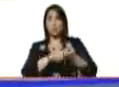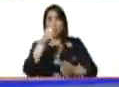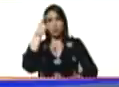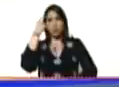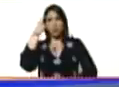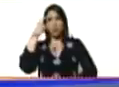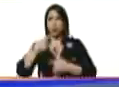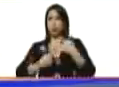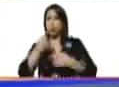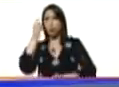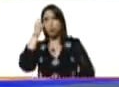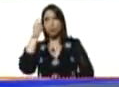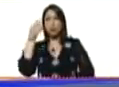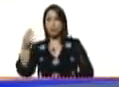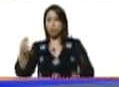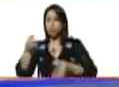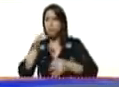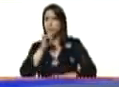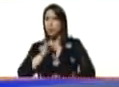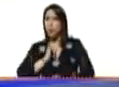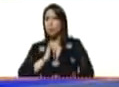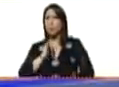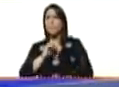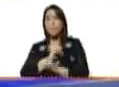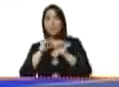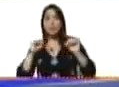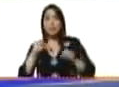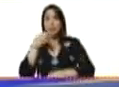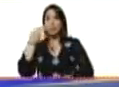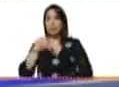Todos los días me dan el reporte en la mañana, en la tarde y en la noche.